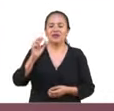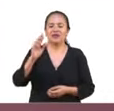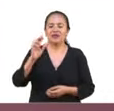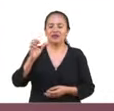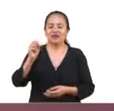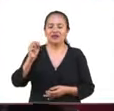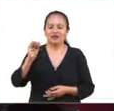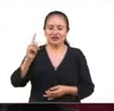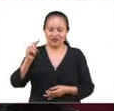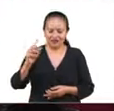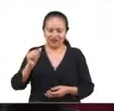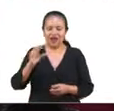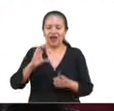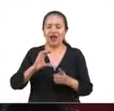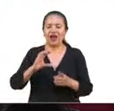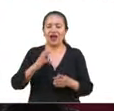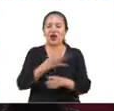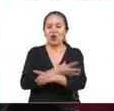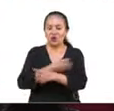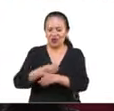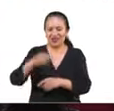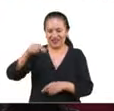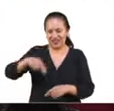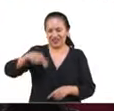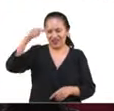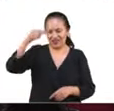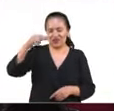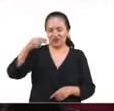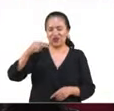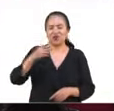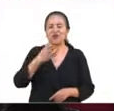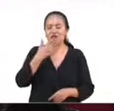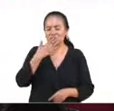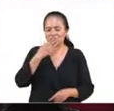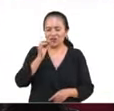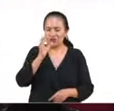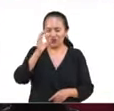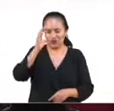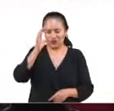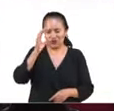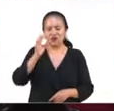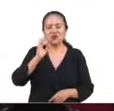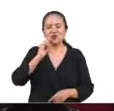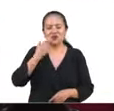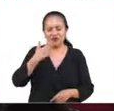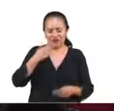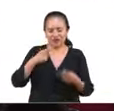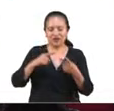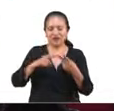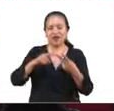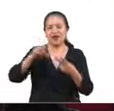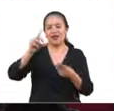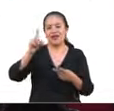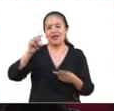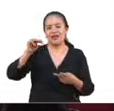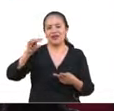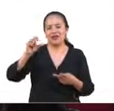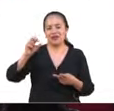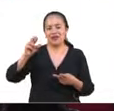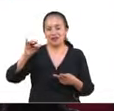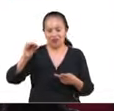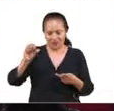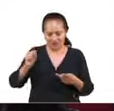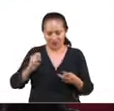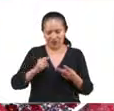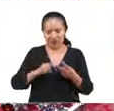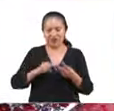es nuestra coordinadora en el norte, en Chihuahua y Sonora, a Damaris García Plasencia, que es nuestra